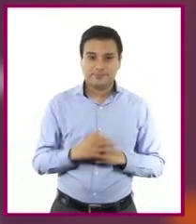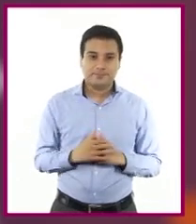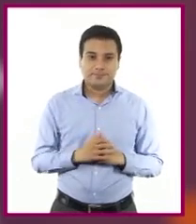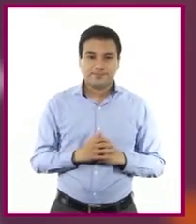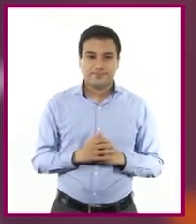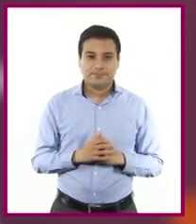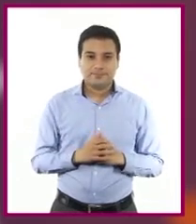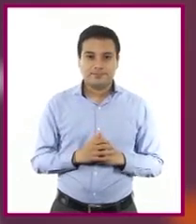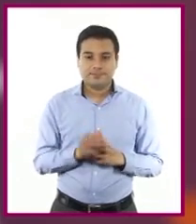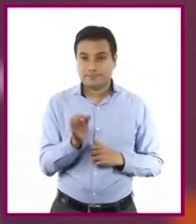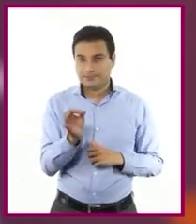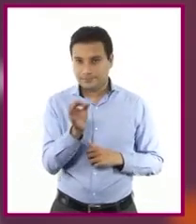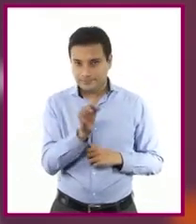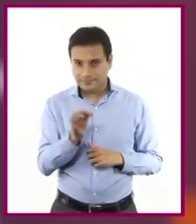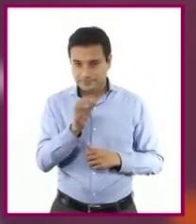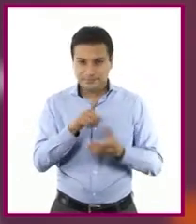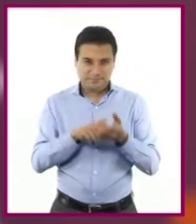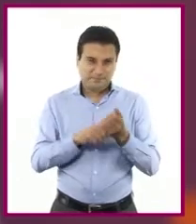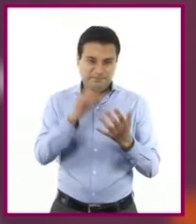Estructuras básicas de la célula.